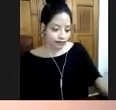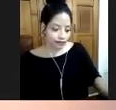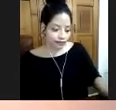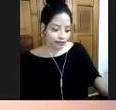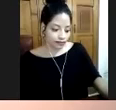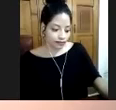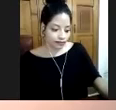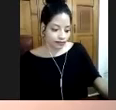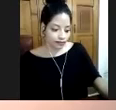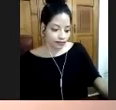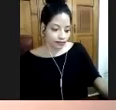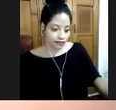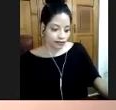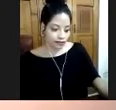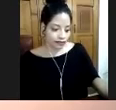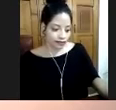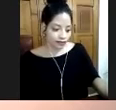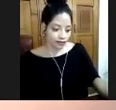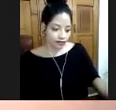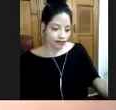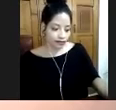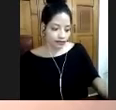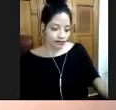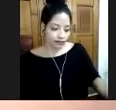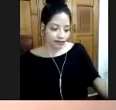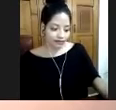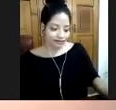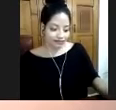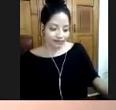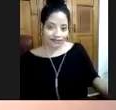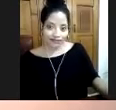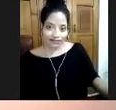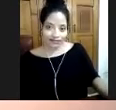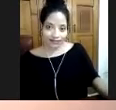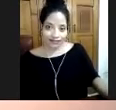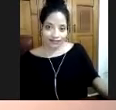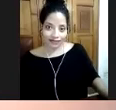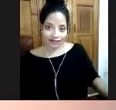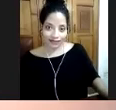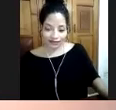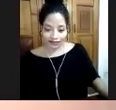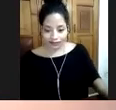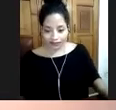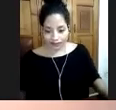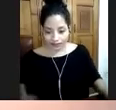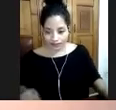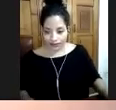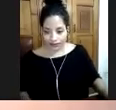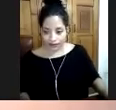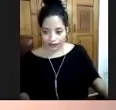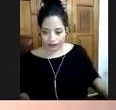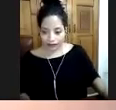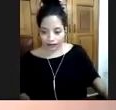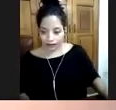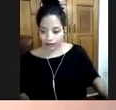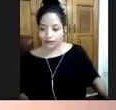factores, desde aquellos maestros que han tenido muchos años de servicio, que tal vez vienen de la vieja escuela, si se puede decir,